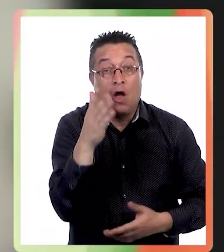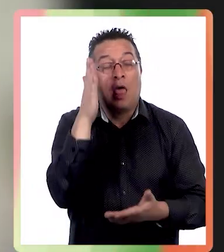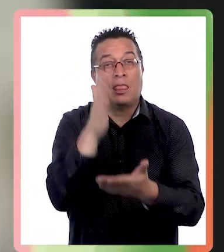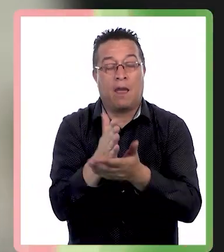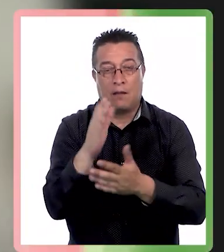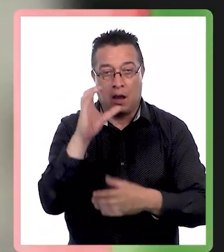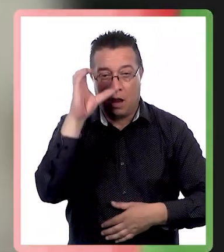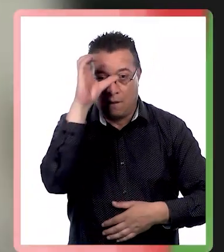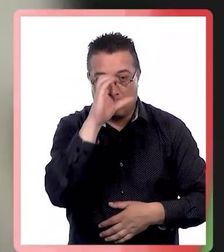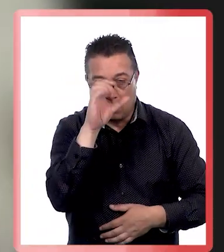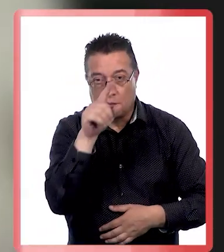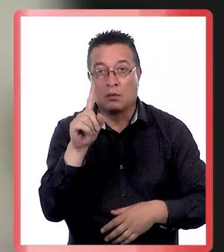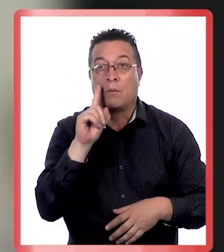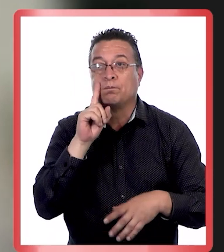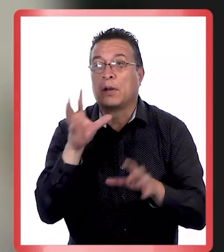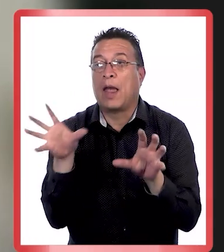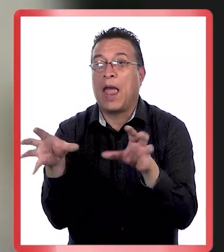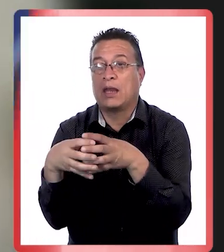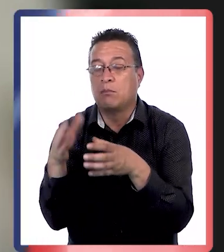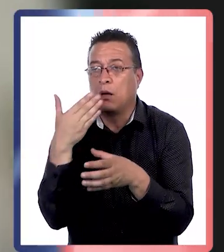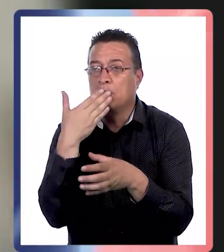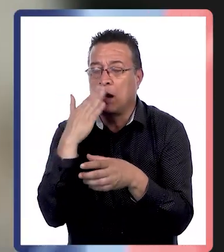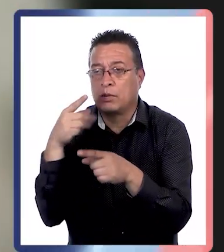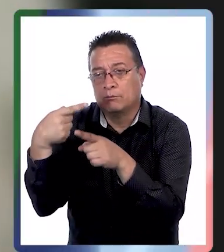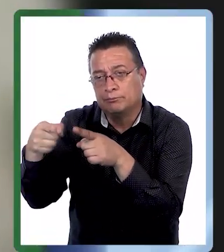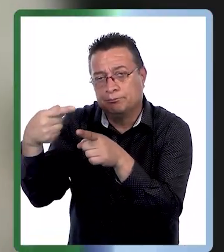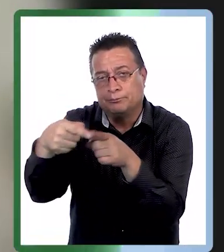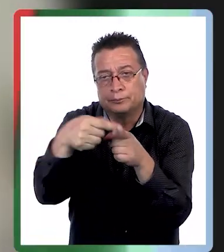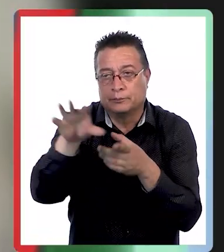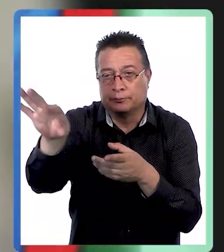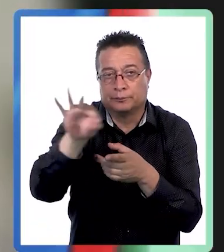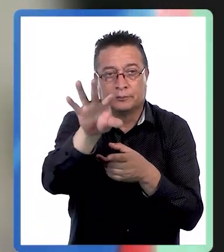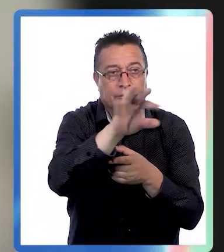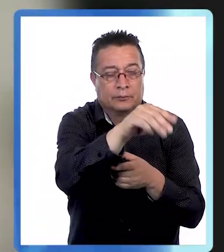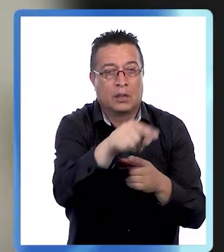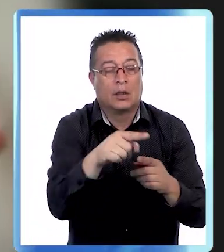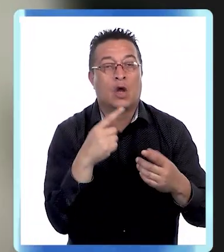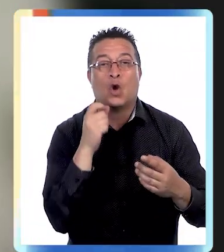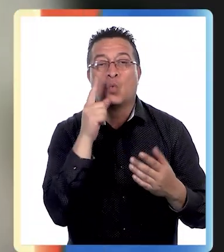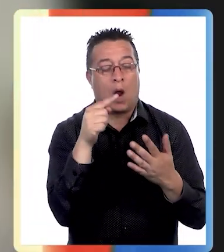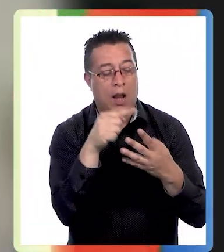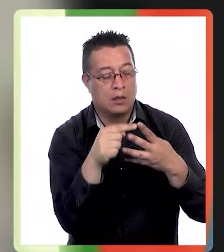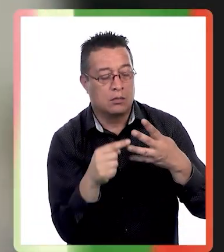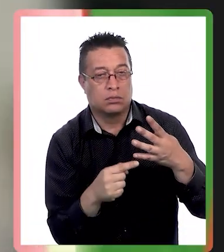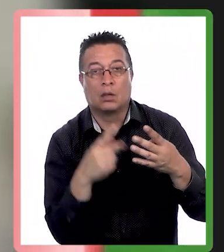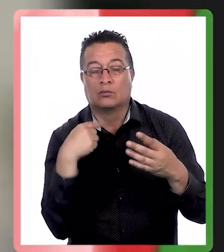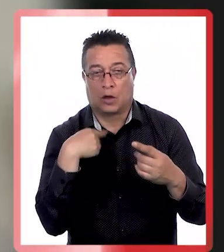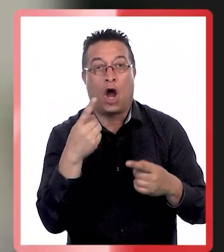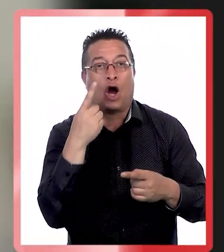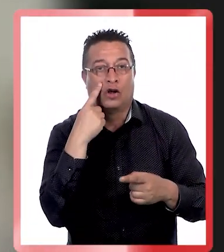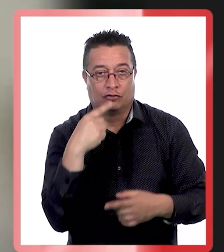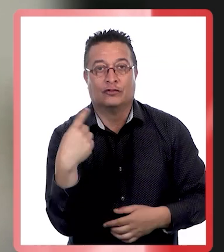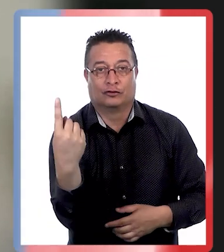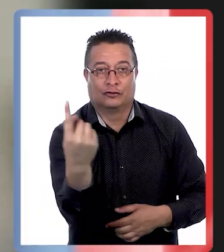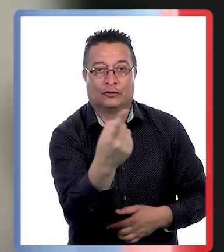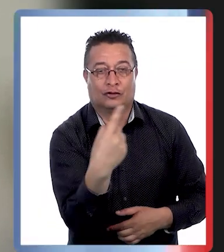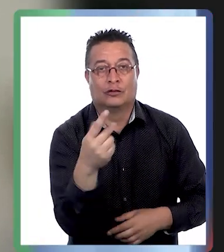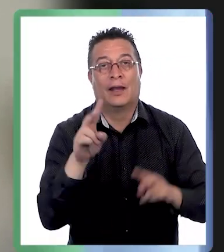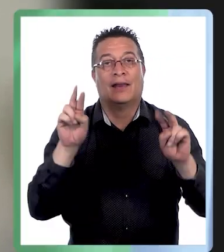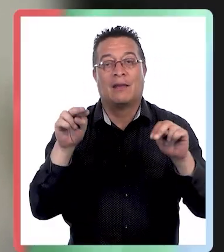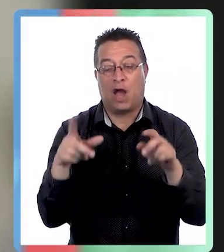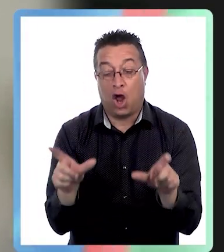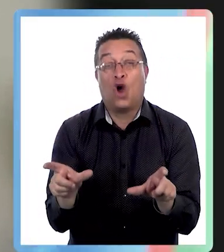un equipo multidisciplinario cuáles son las mejores opciones. Esto es lo que van a conocer muchas personas como el